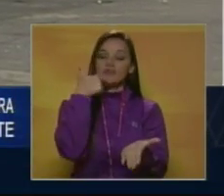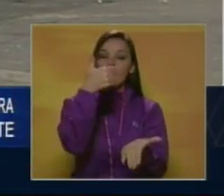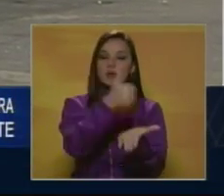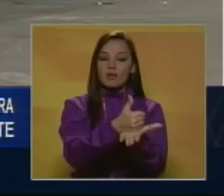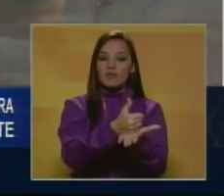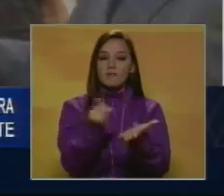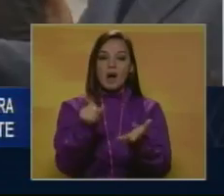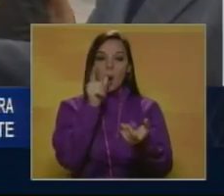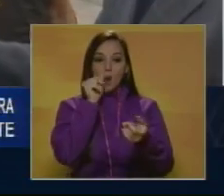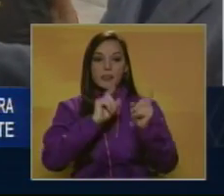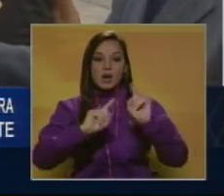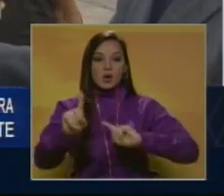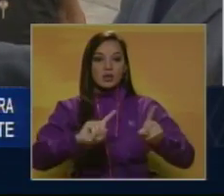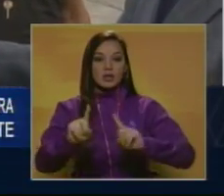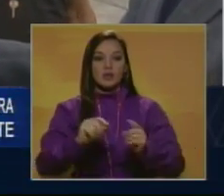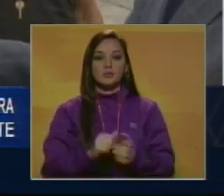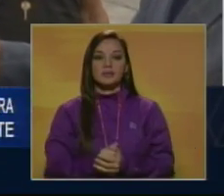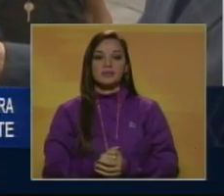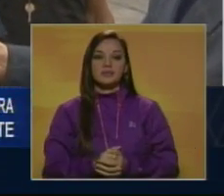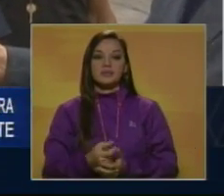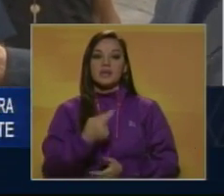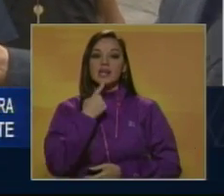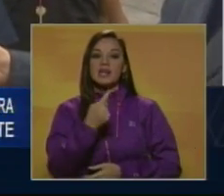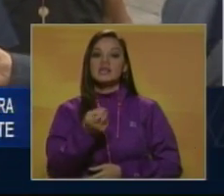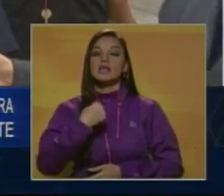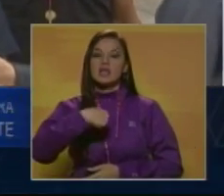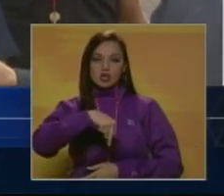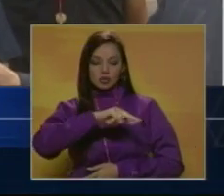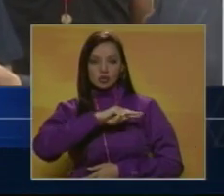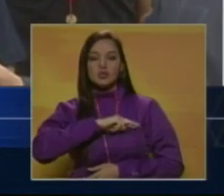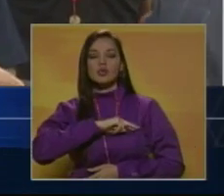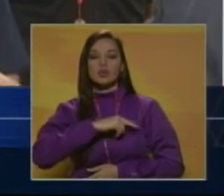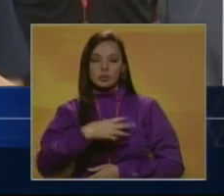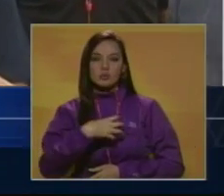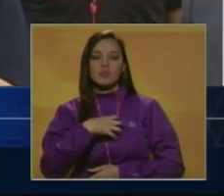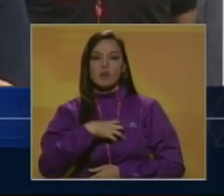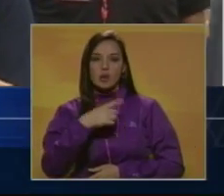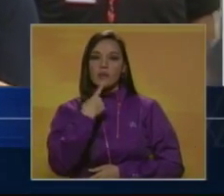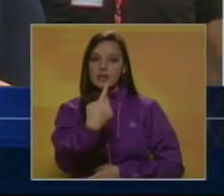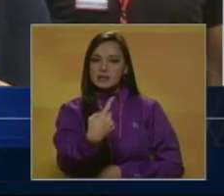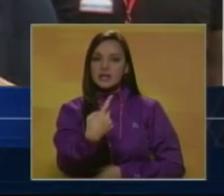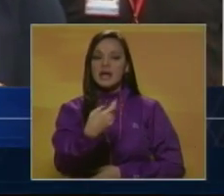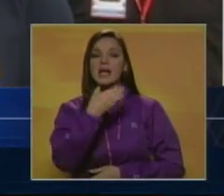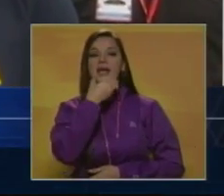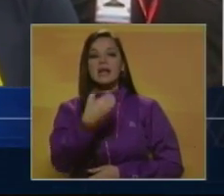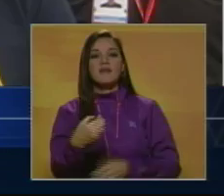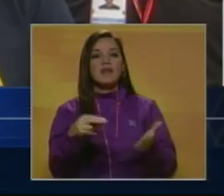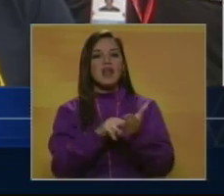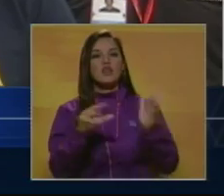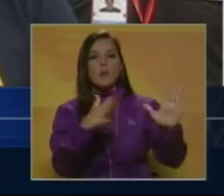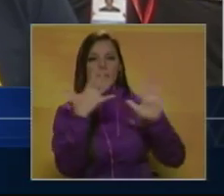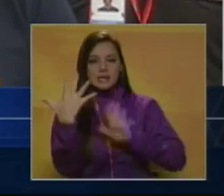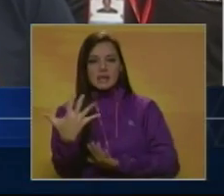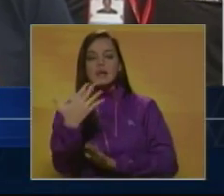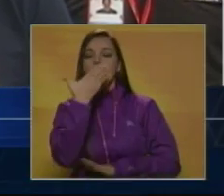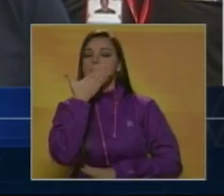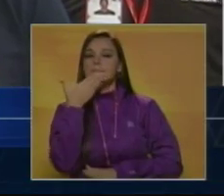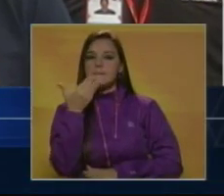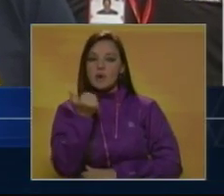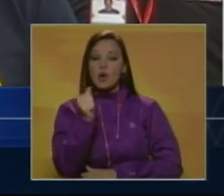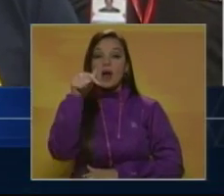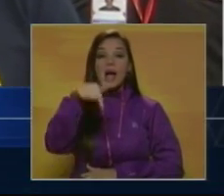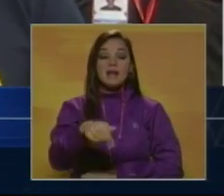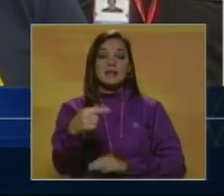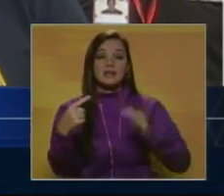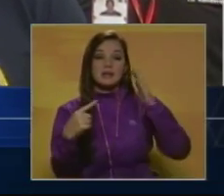de este terminal. Sí, nosotros podemos considerar que ha sido bastante exitosa el dispositivo Navidad Segura 2015, toda vez que ya por el terminal de La